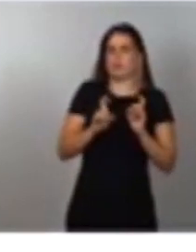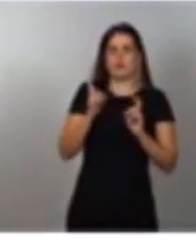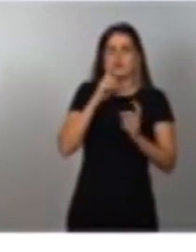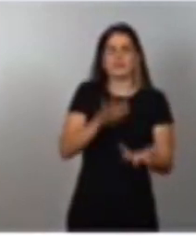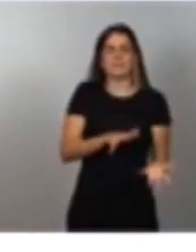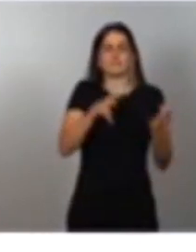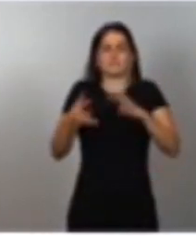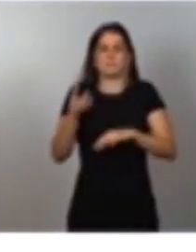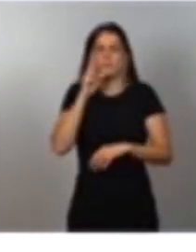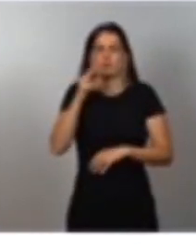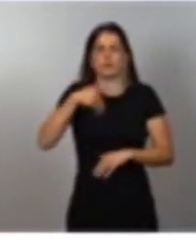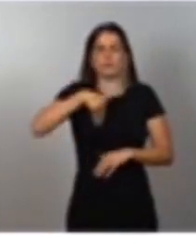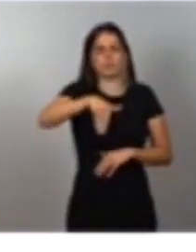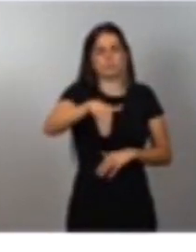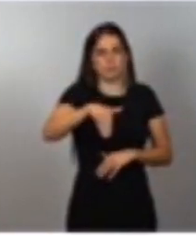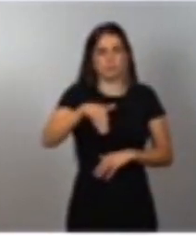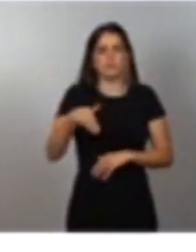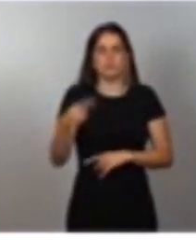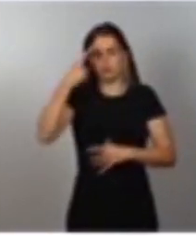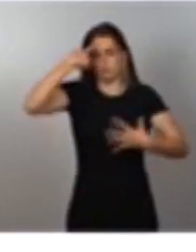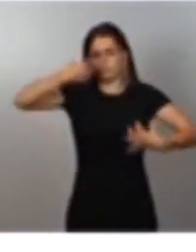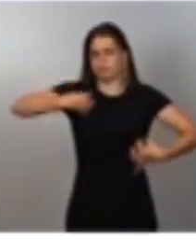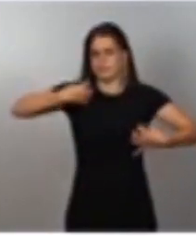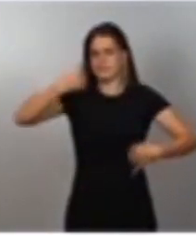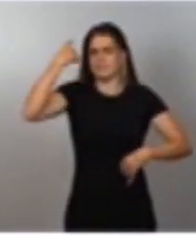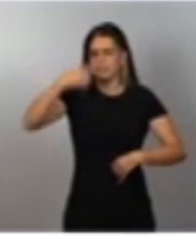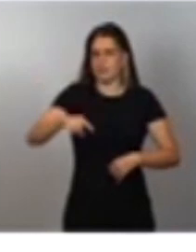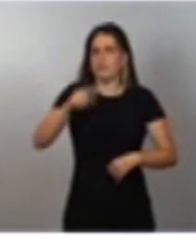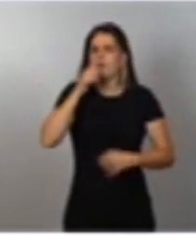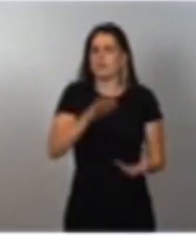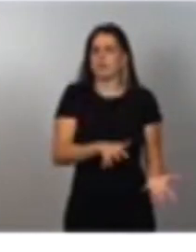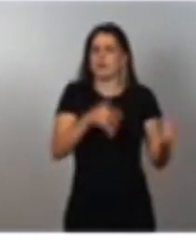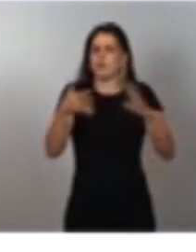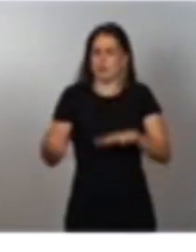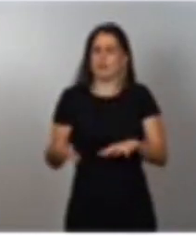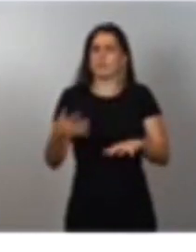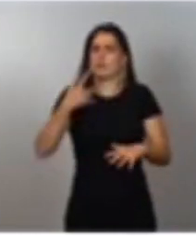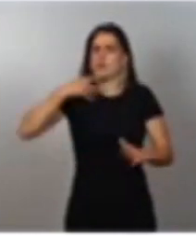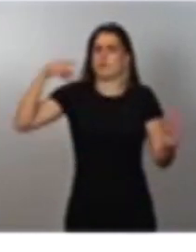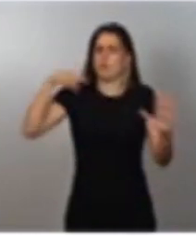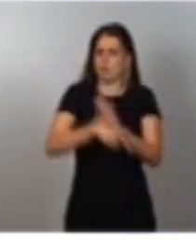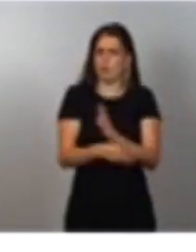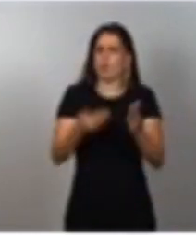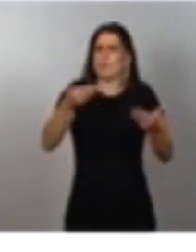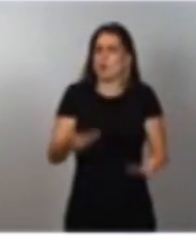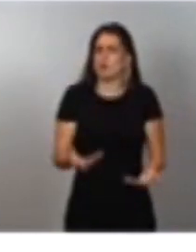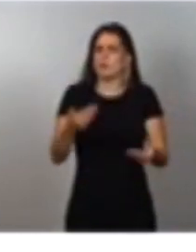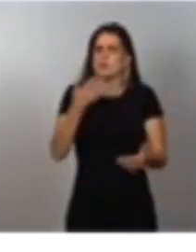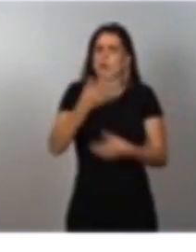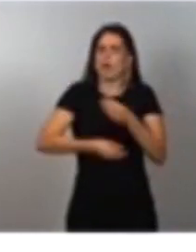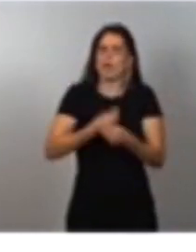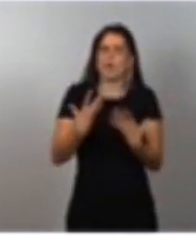ser conscientes de que estamos ante unas transformaciones enormemente disruptivas, pero que si las abordamos con inteligencia, con